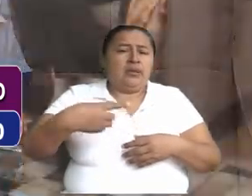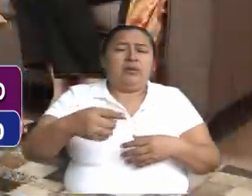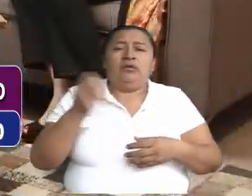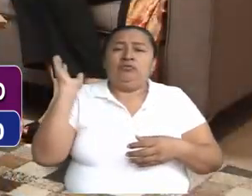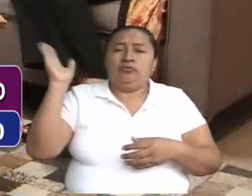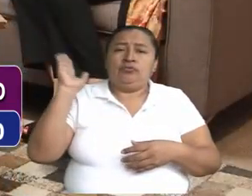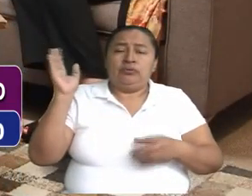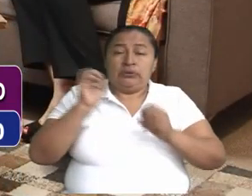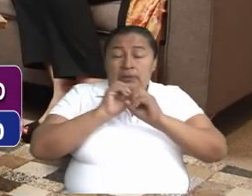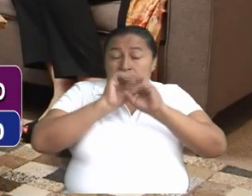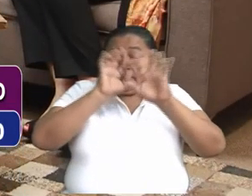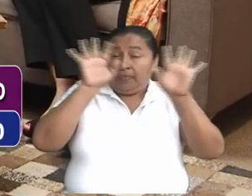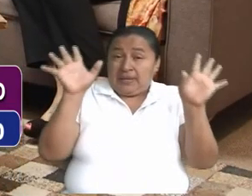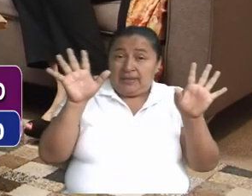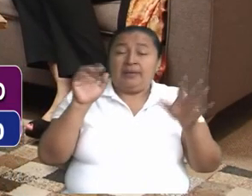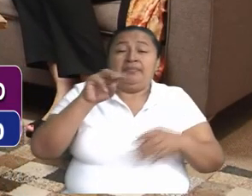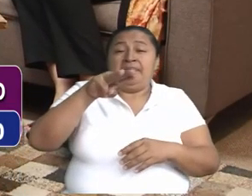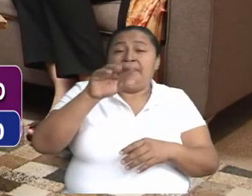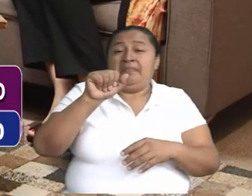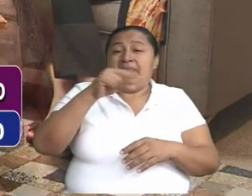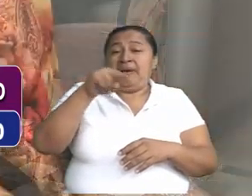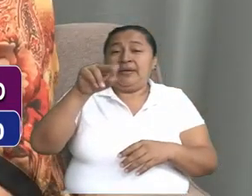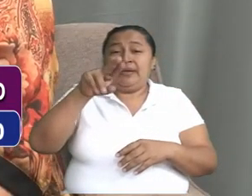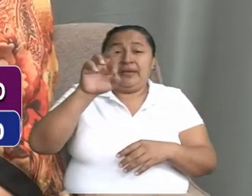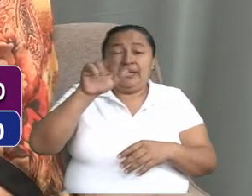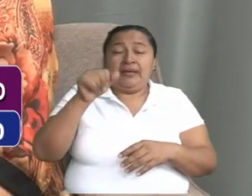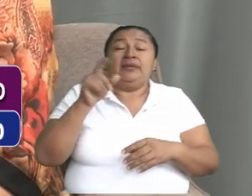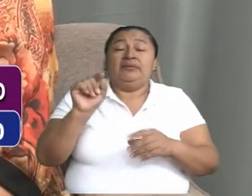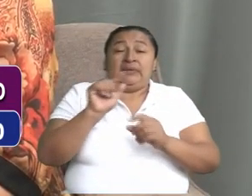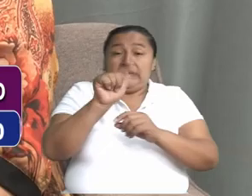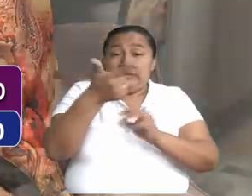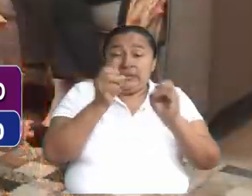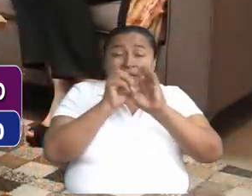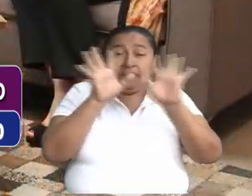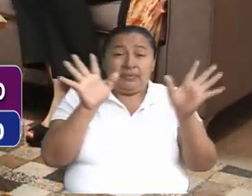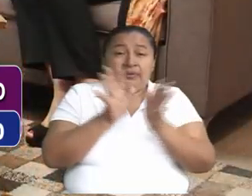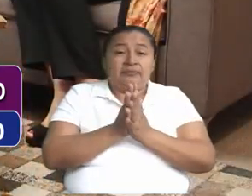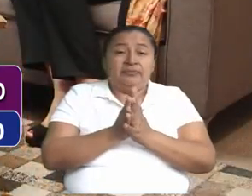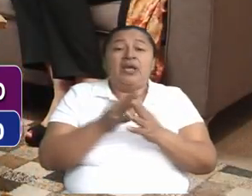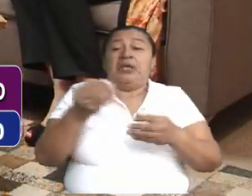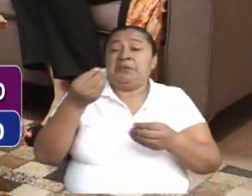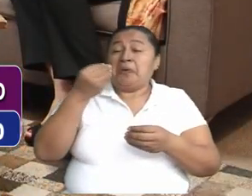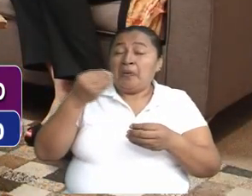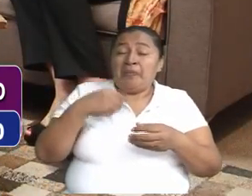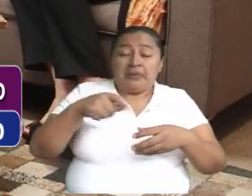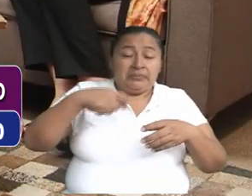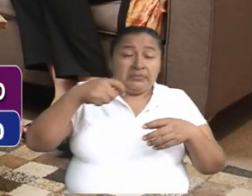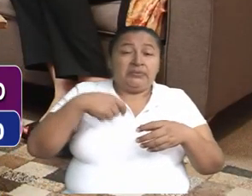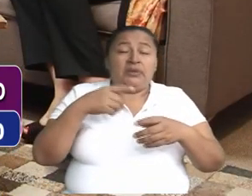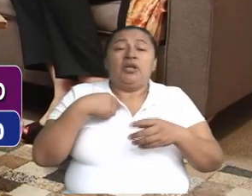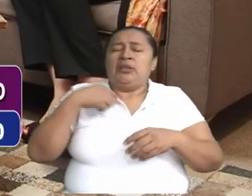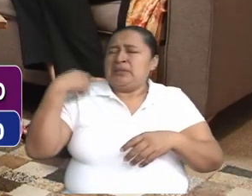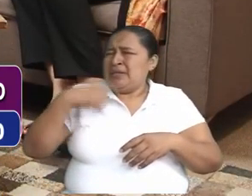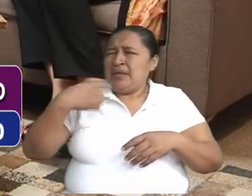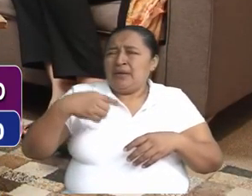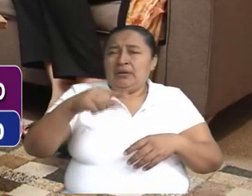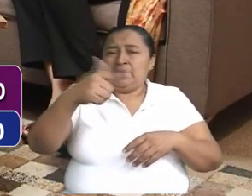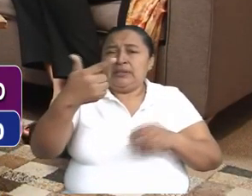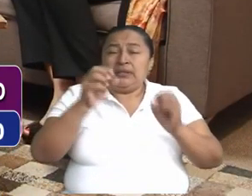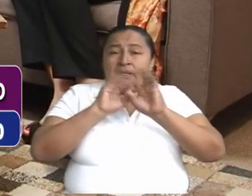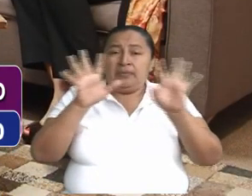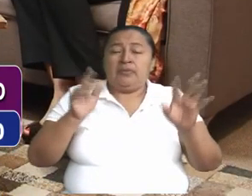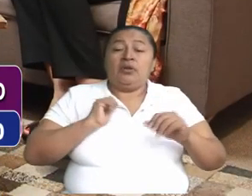las mañaneras, a las 7 de la mañana. Desayuna México con todos los días a las 7 de la mañana está